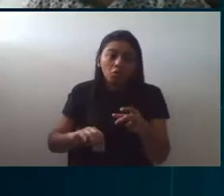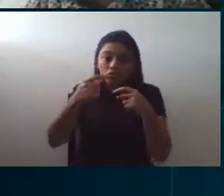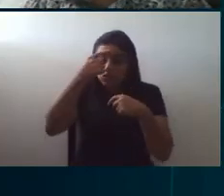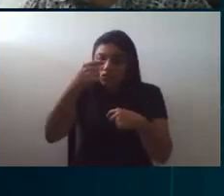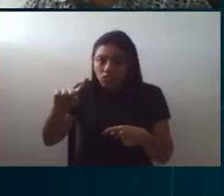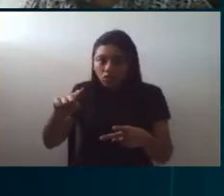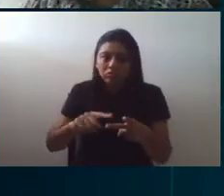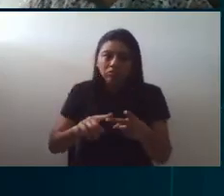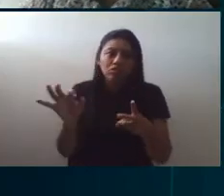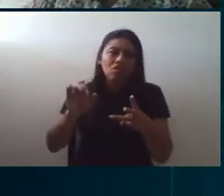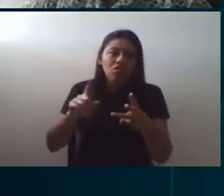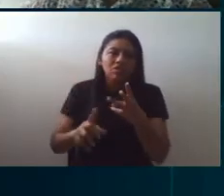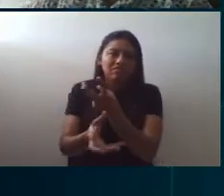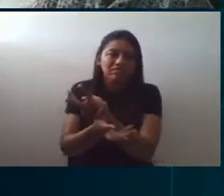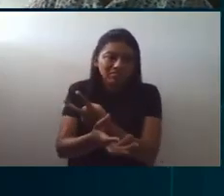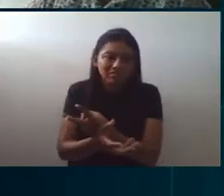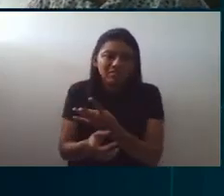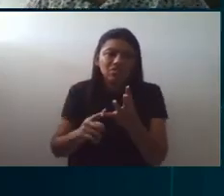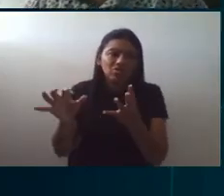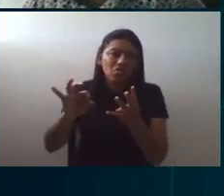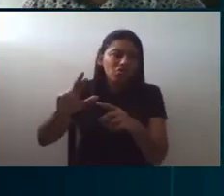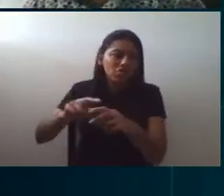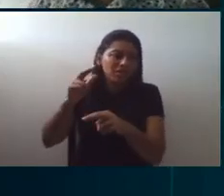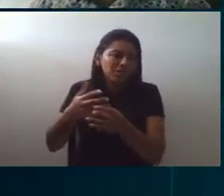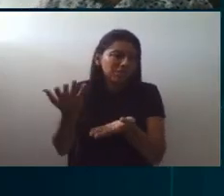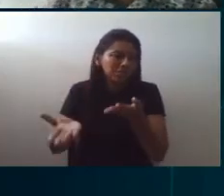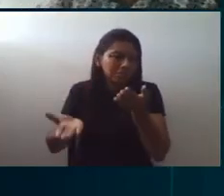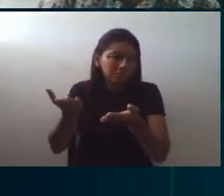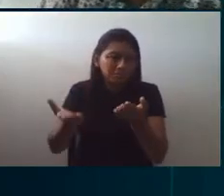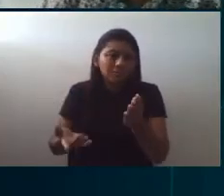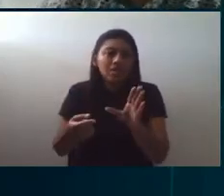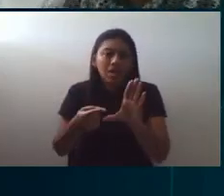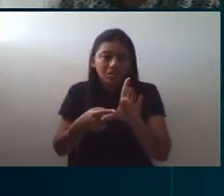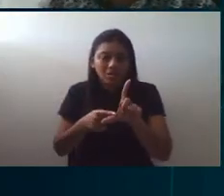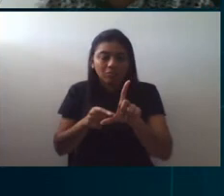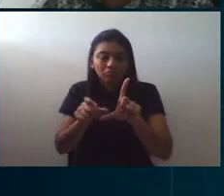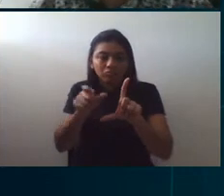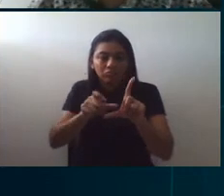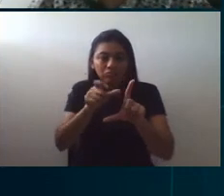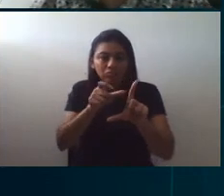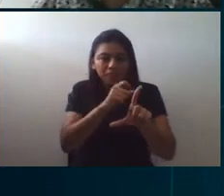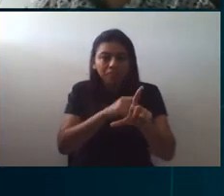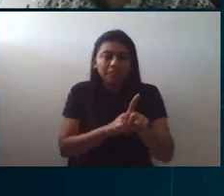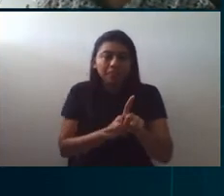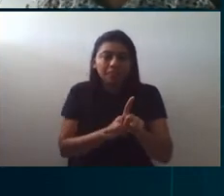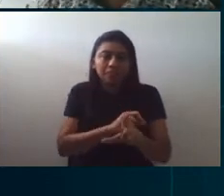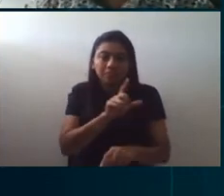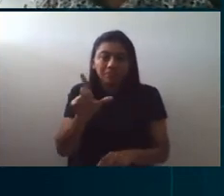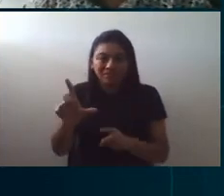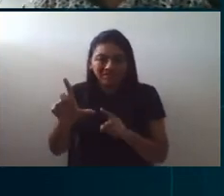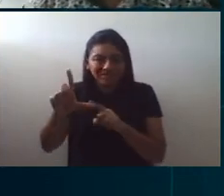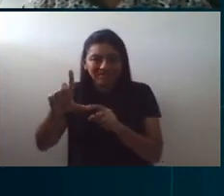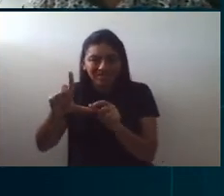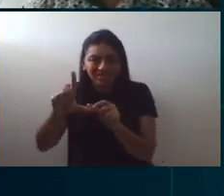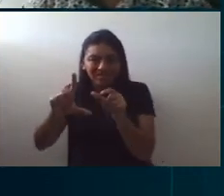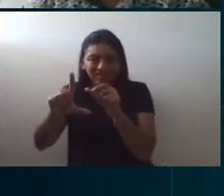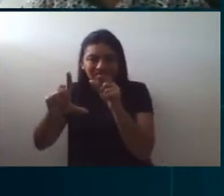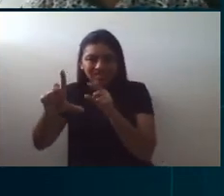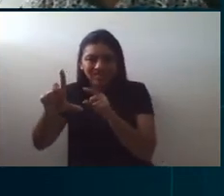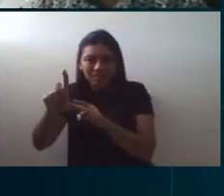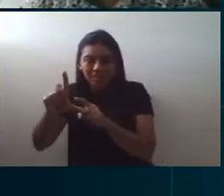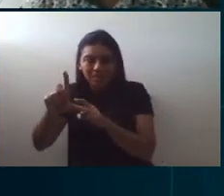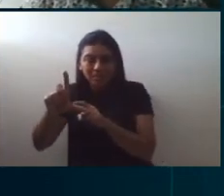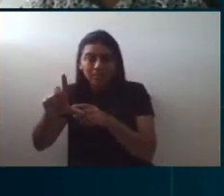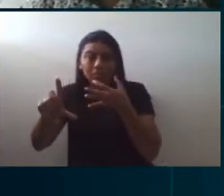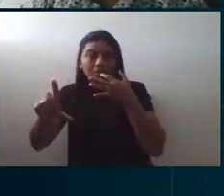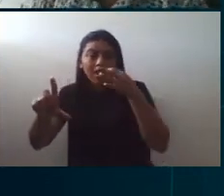aquí tenía otra aplicación y era asociar el abstract, la descripción del problema que tuvieron, con un asunto de seguridad.